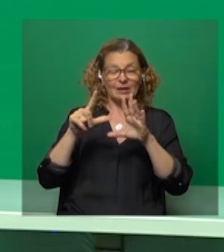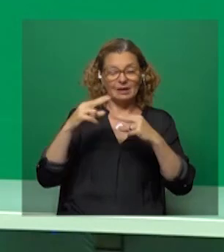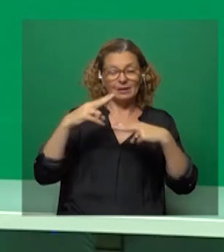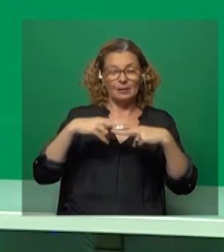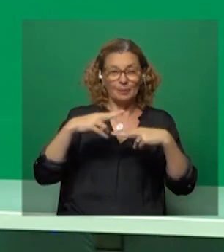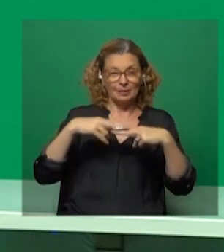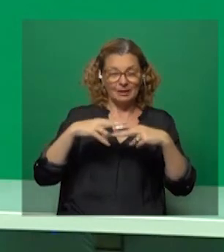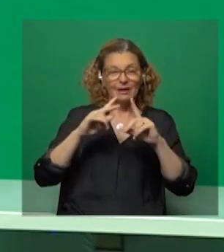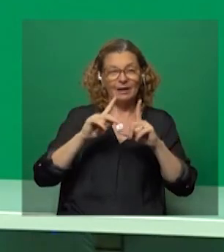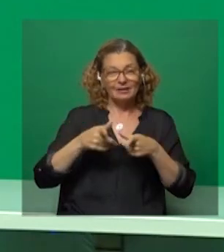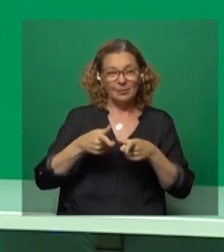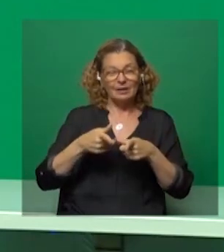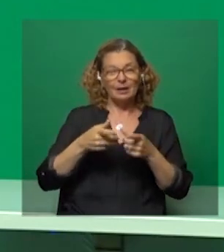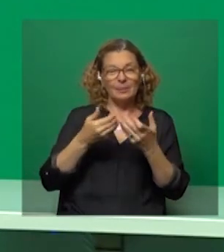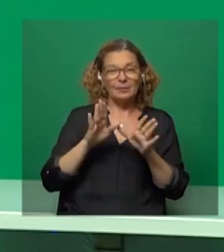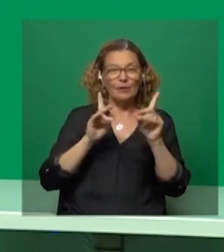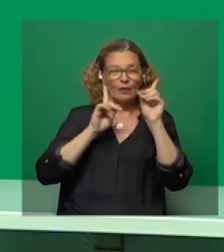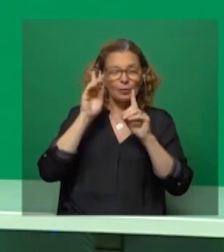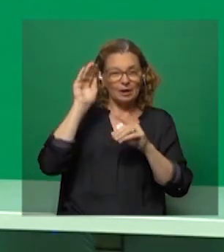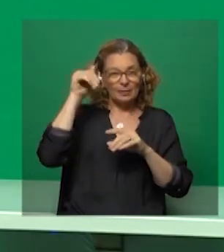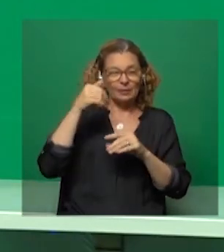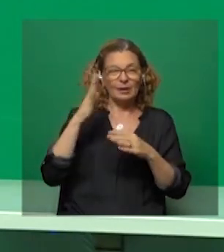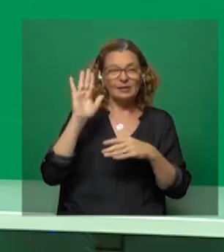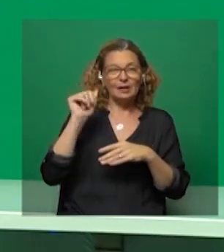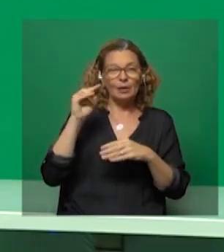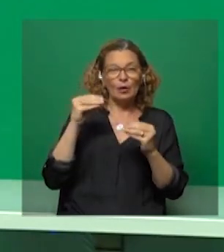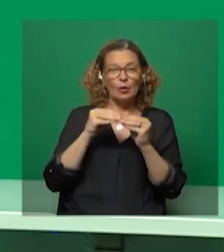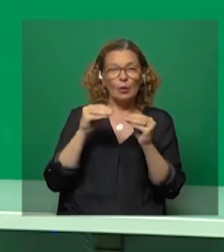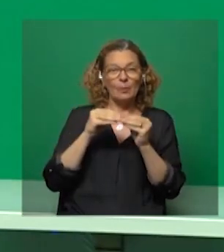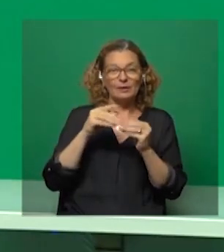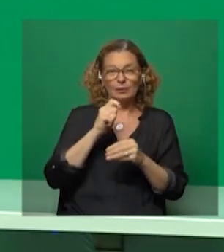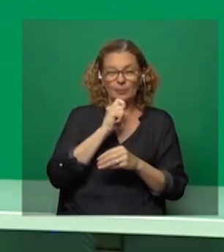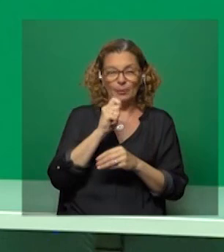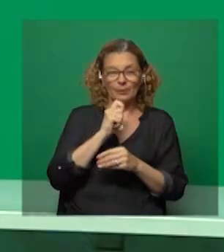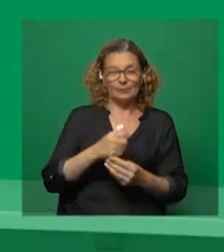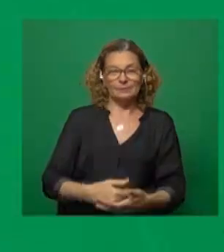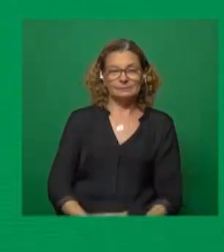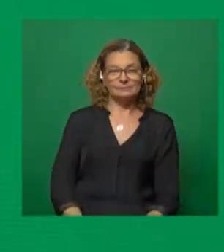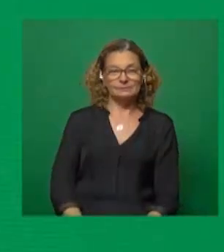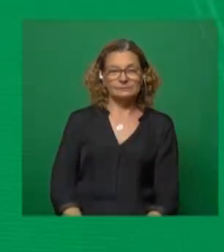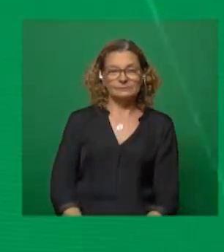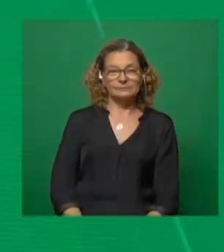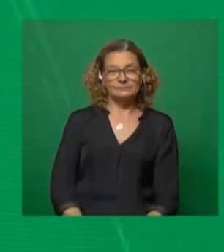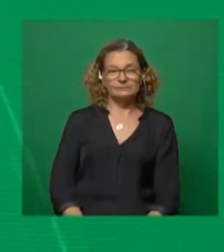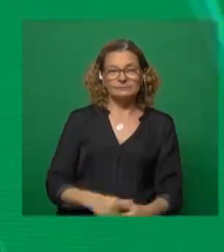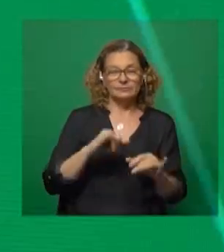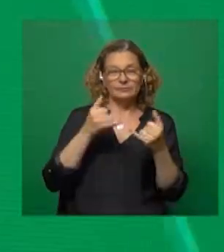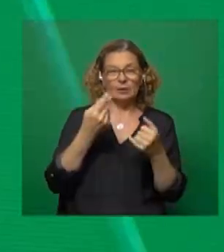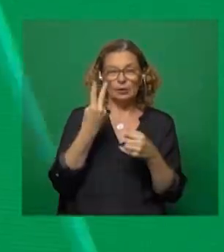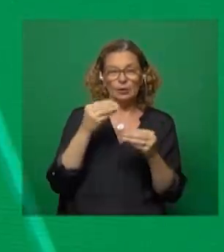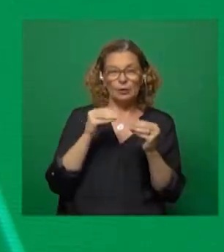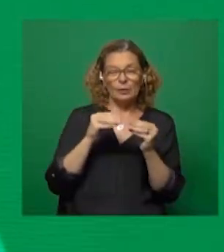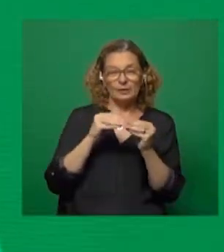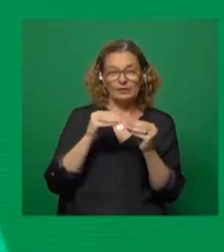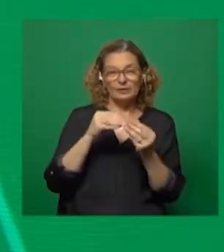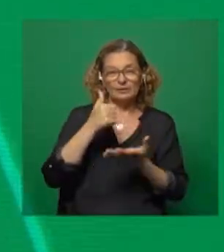del 107.7 vamos a empezar a saludar a nuestros compañeros que están en los móviles y por eso le doy paso a Natalia Sí ya tenemos a dos de